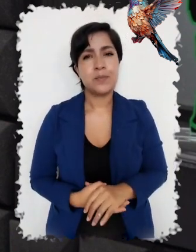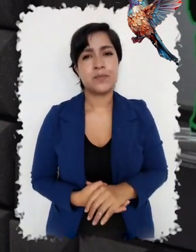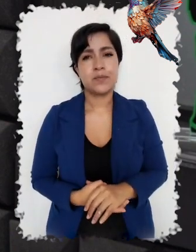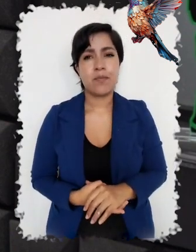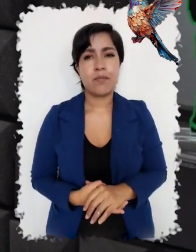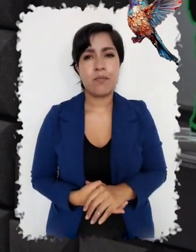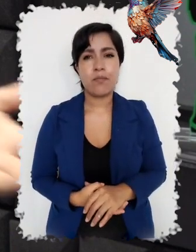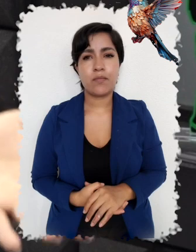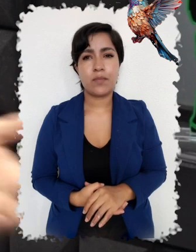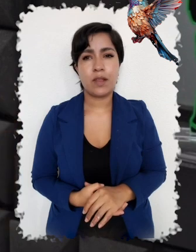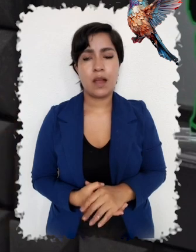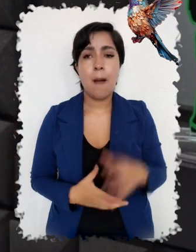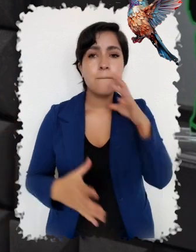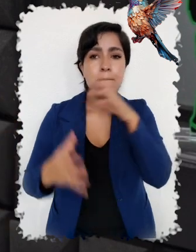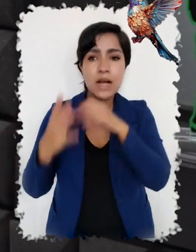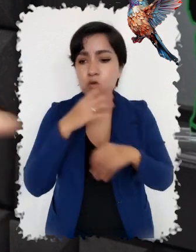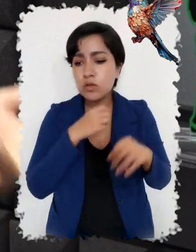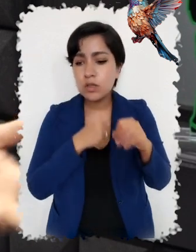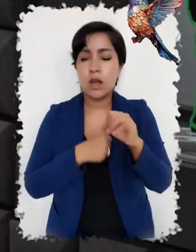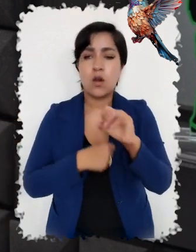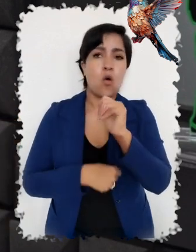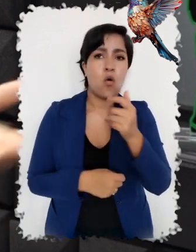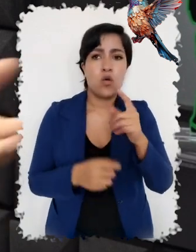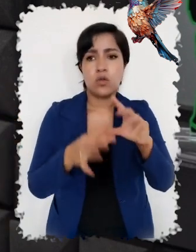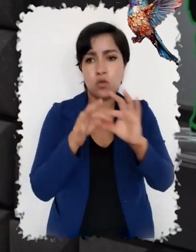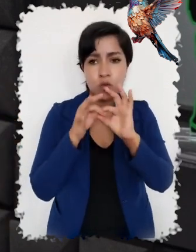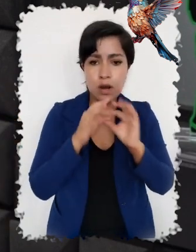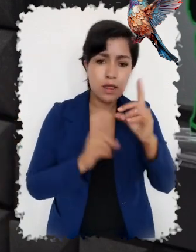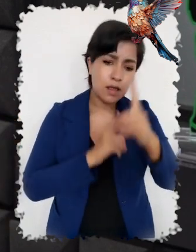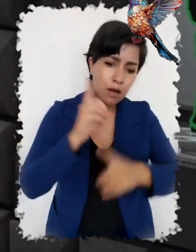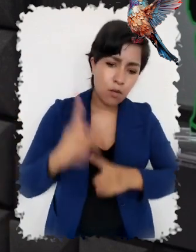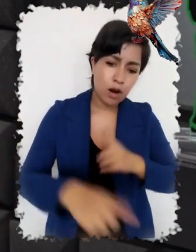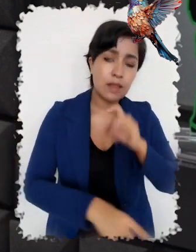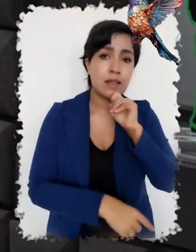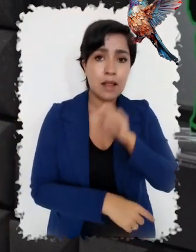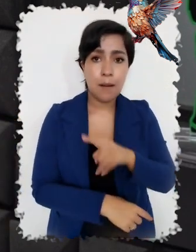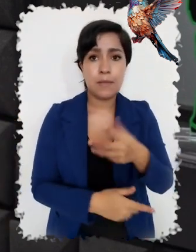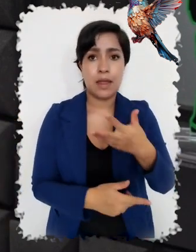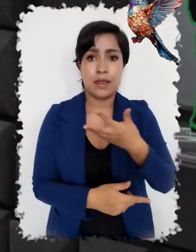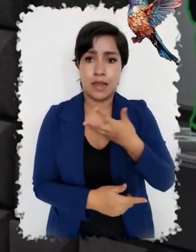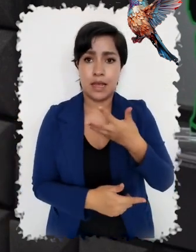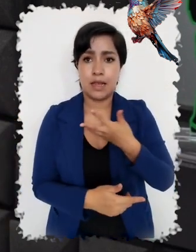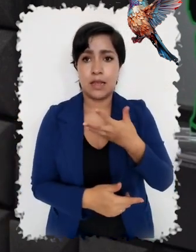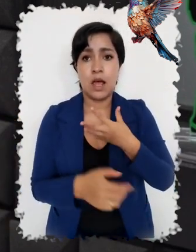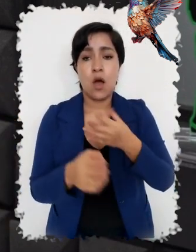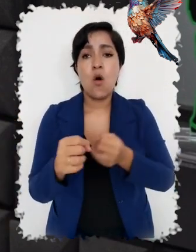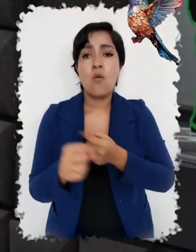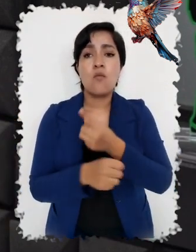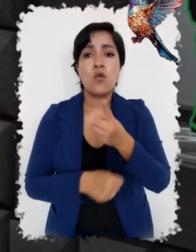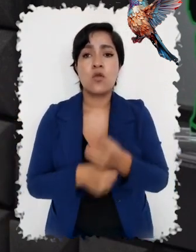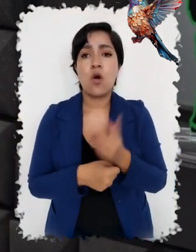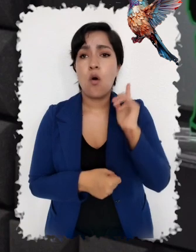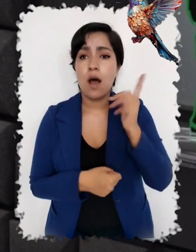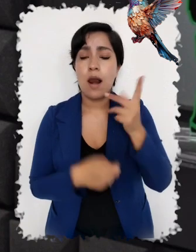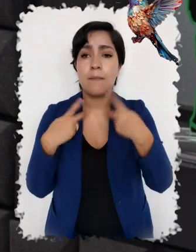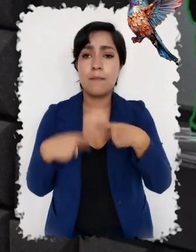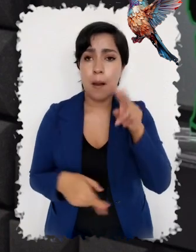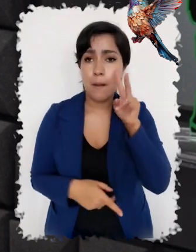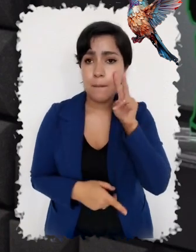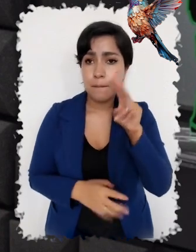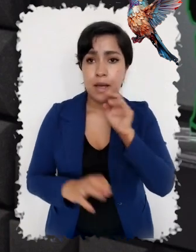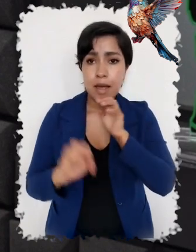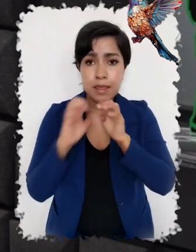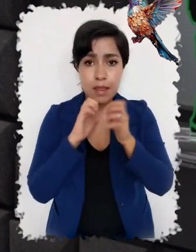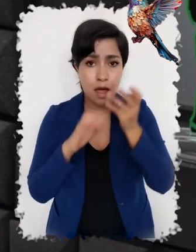como las del Venustiano Carranza u otros como el vicentenario haya también otras posibilidades Ojalá que quienes escuchen quienes